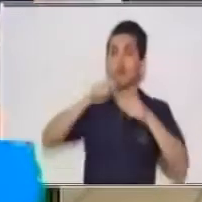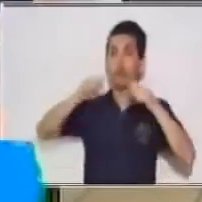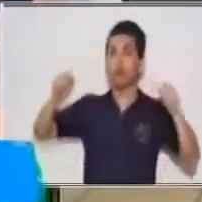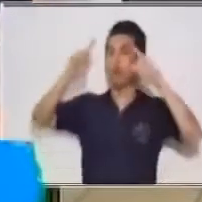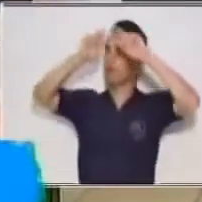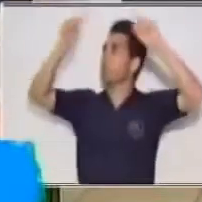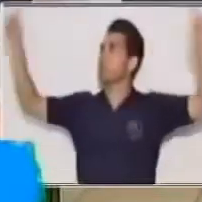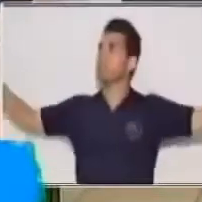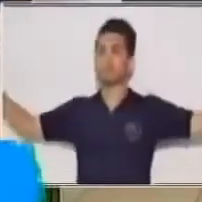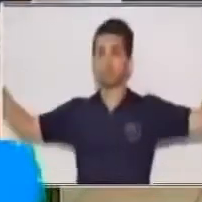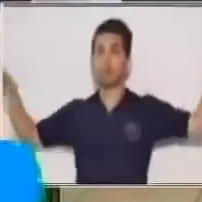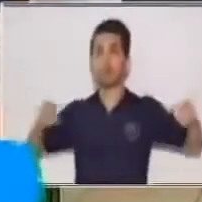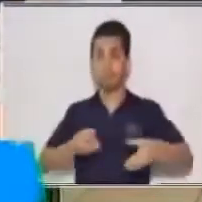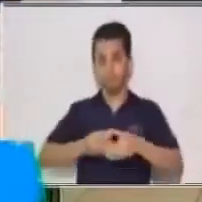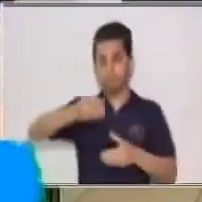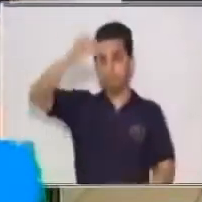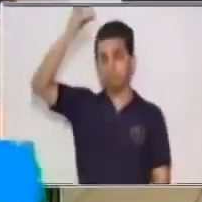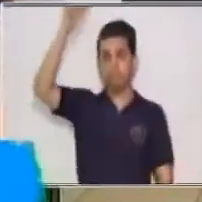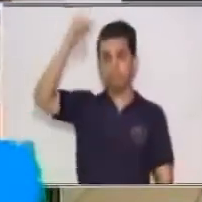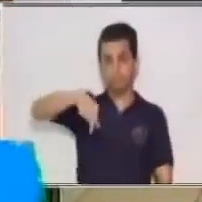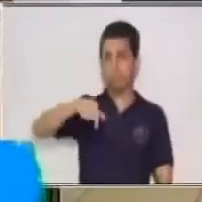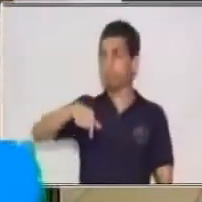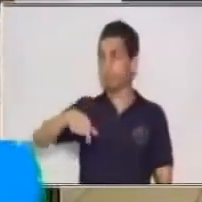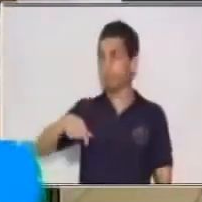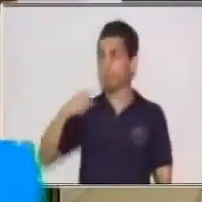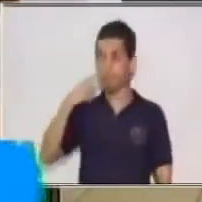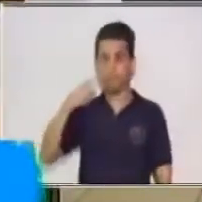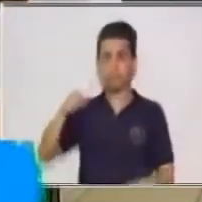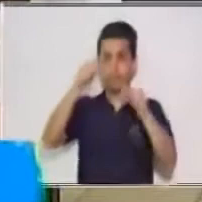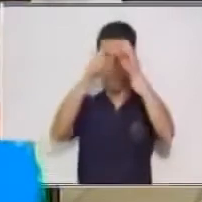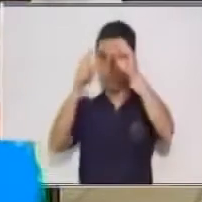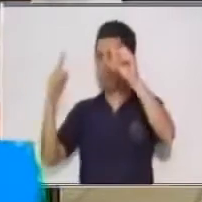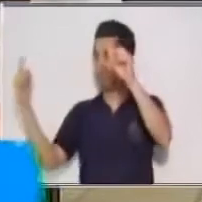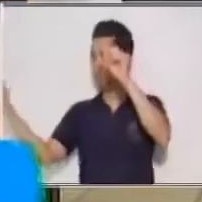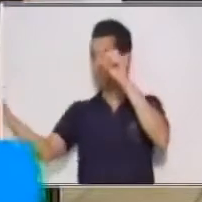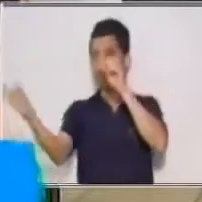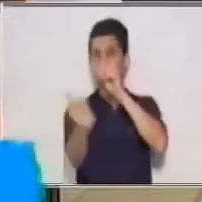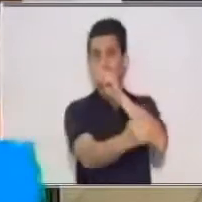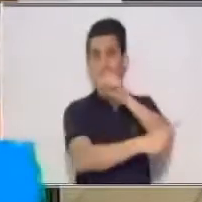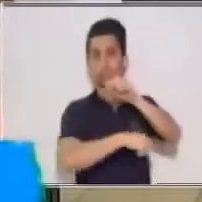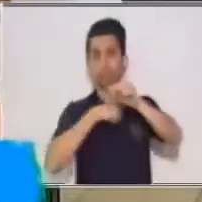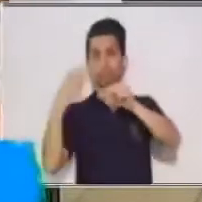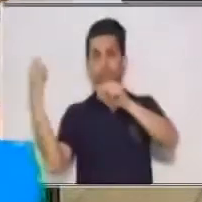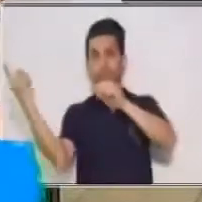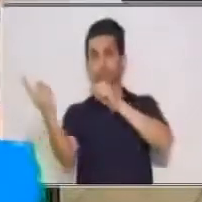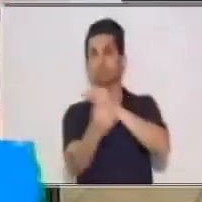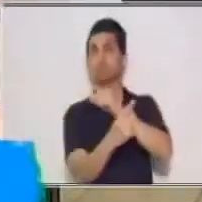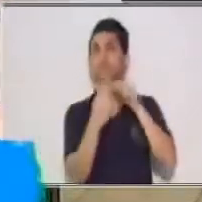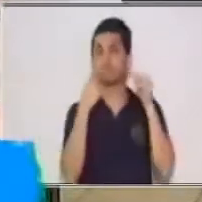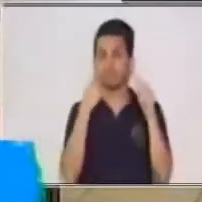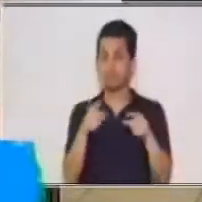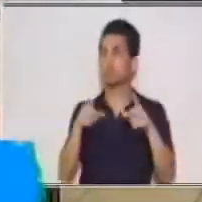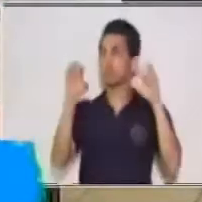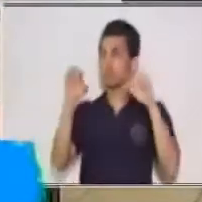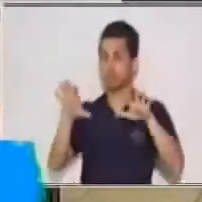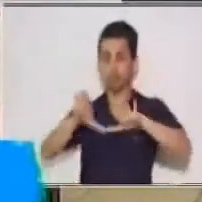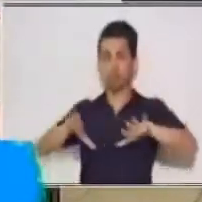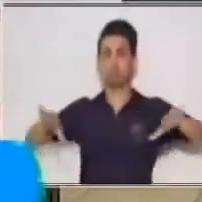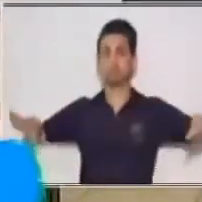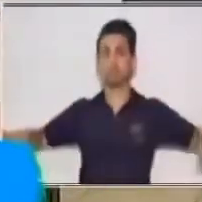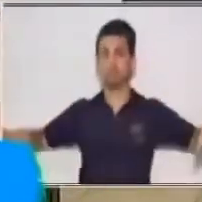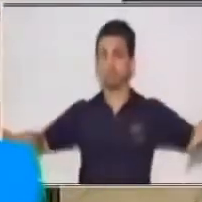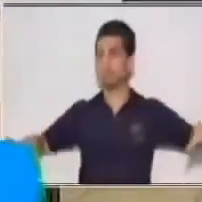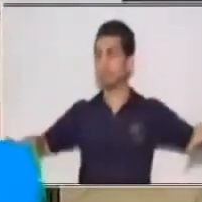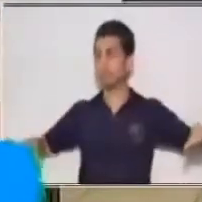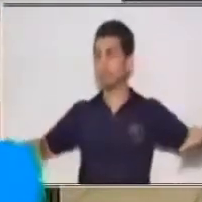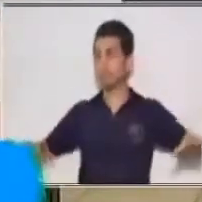Entonces, donde ubican el palo volador, tienen que tomar ellos el perímetro para saber que en ese contorno las personas tienen que